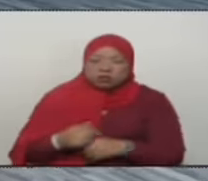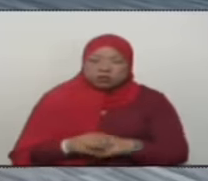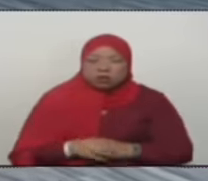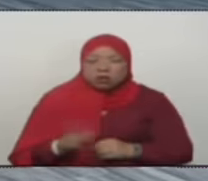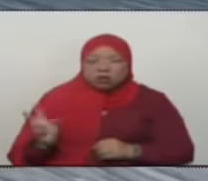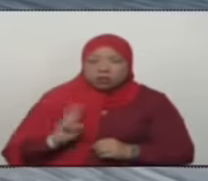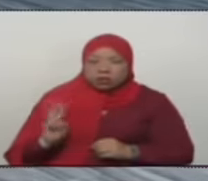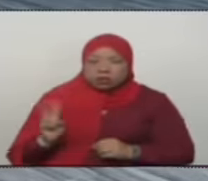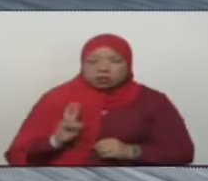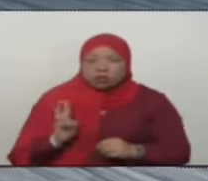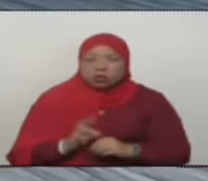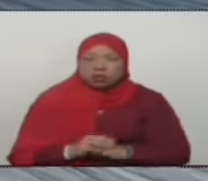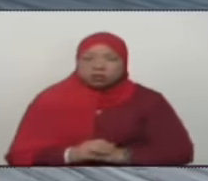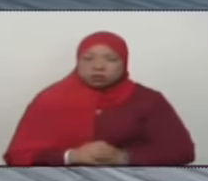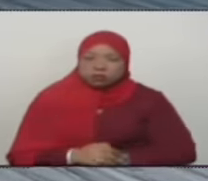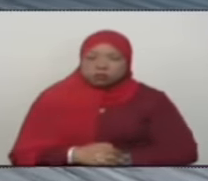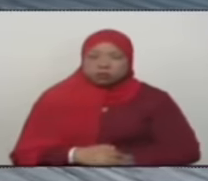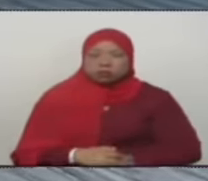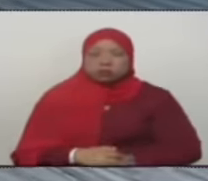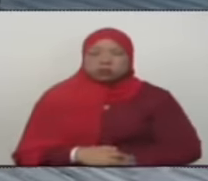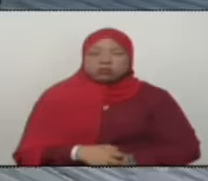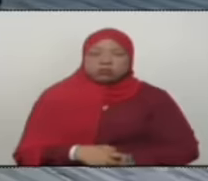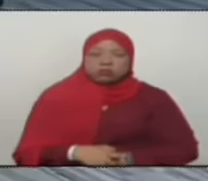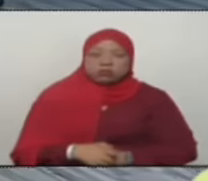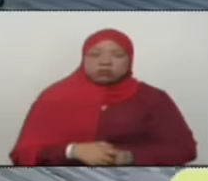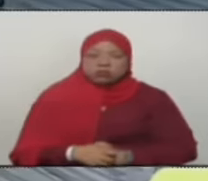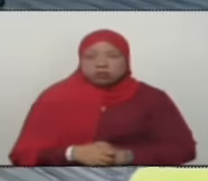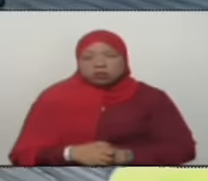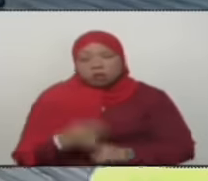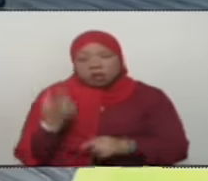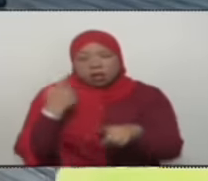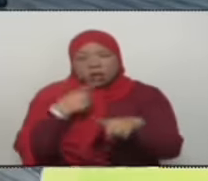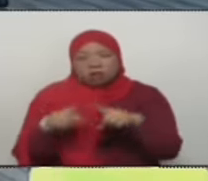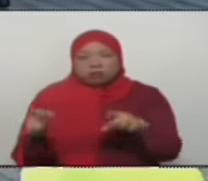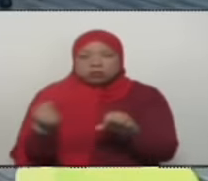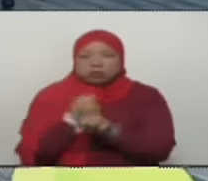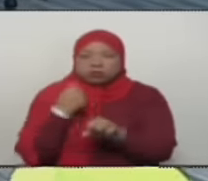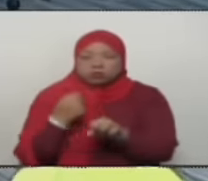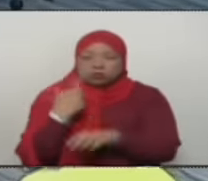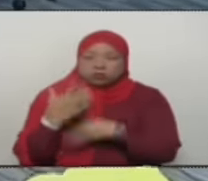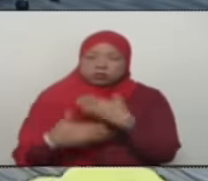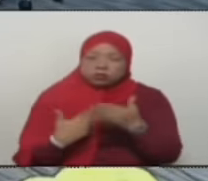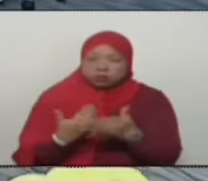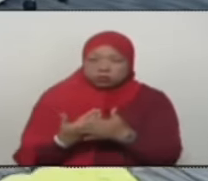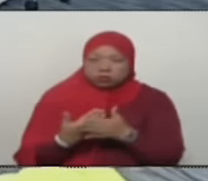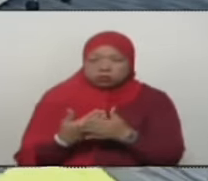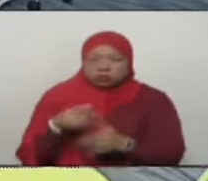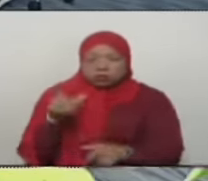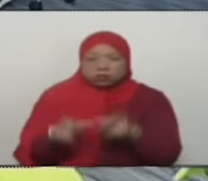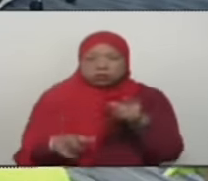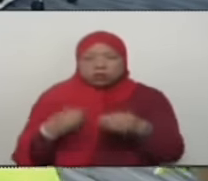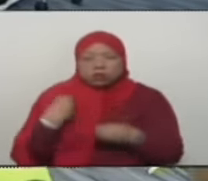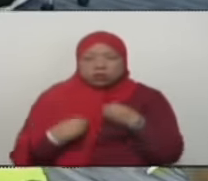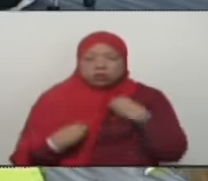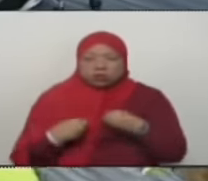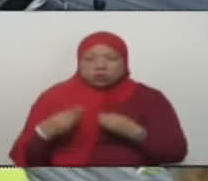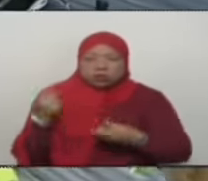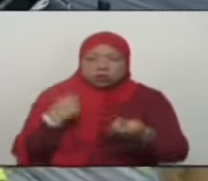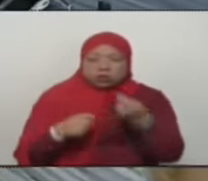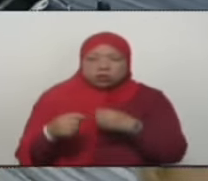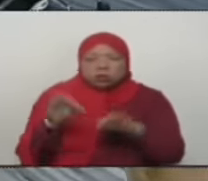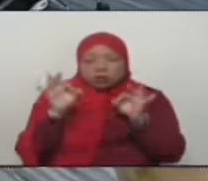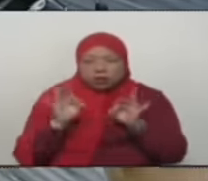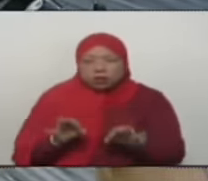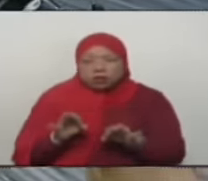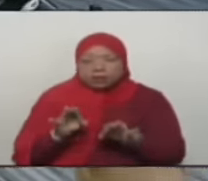Venezuela? ¿Verdad? Entonces, ante una diferencia que pretendió convertirse en